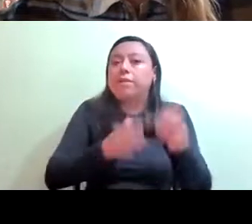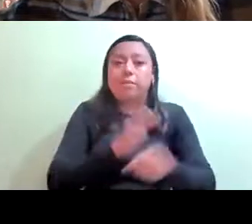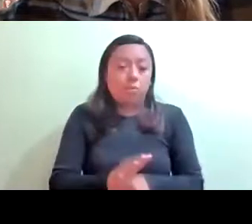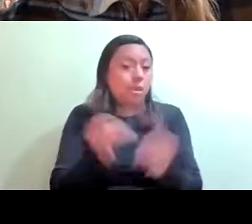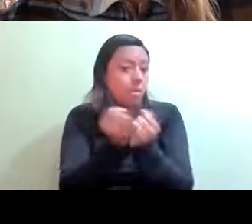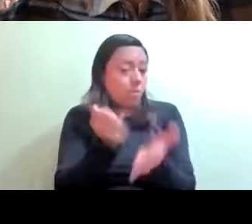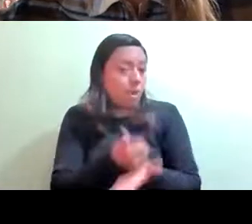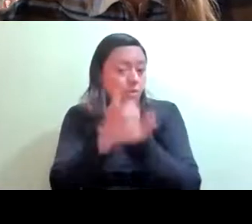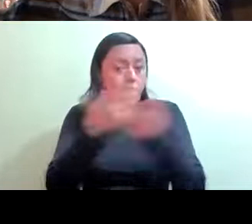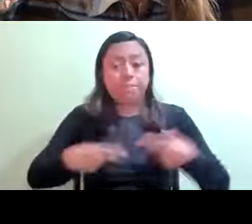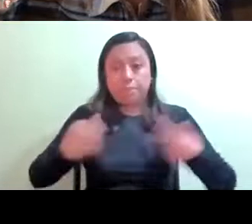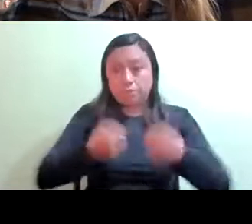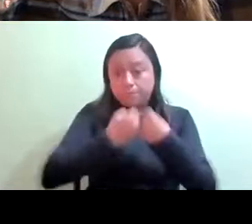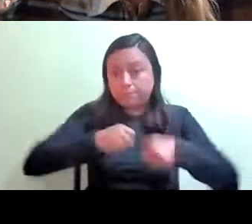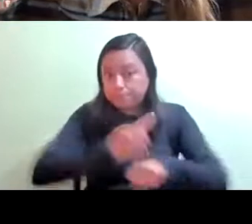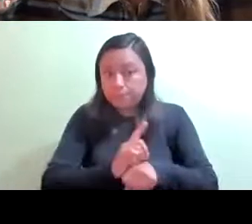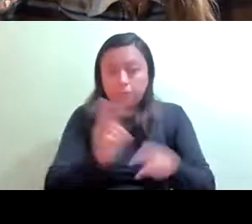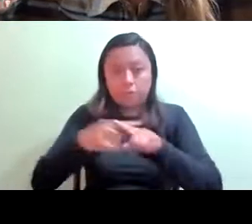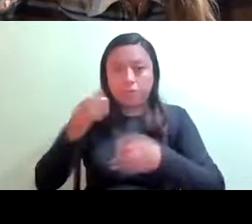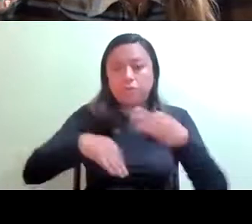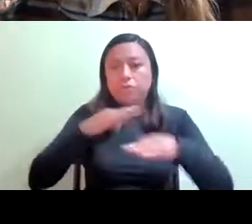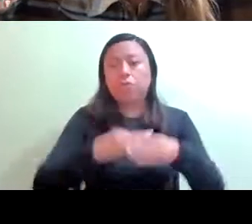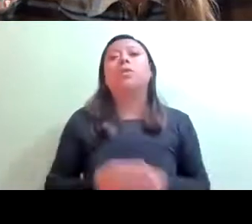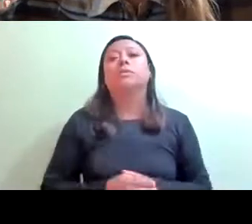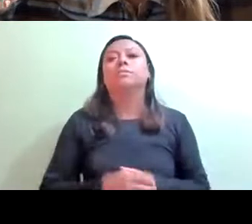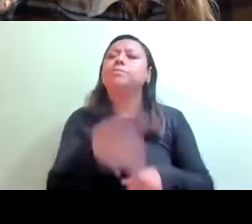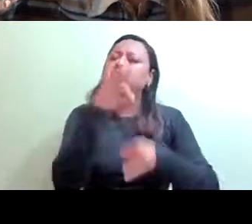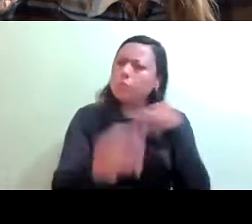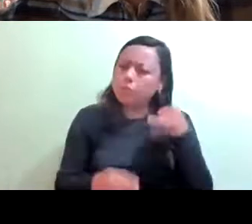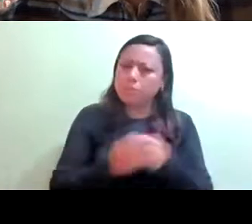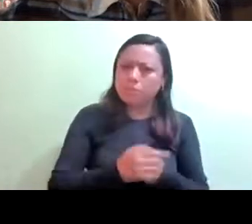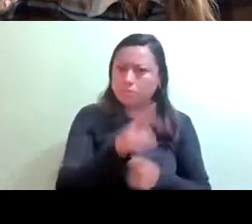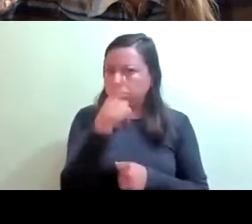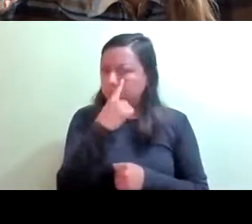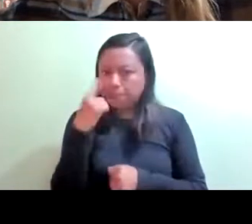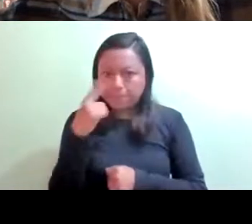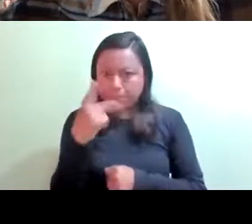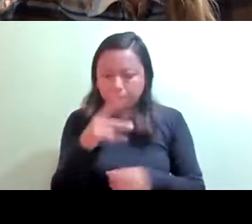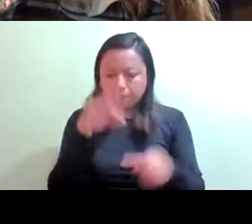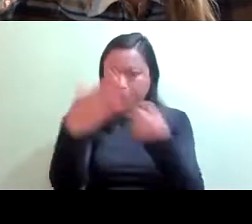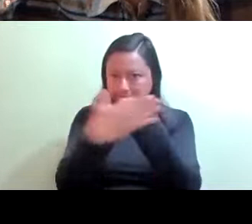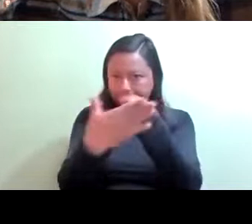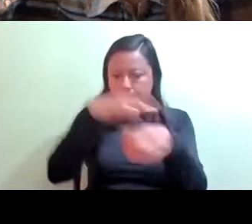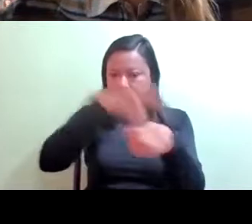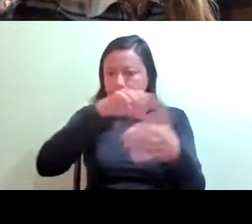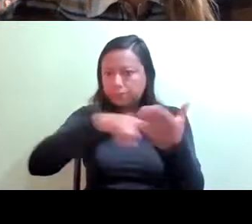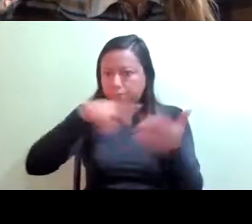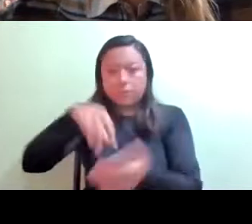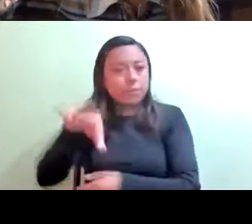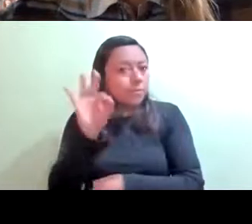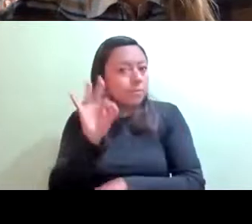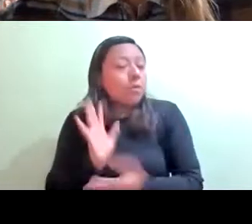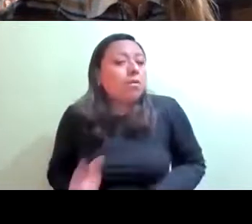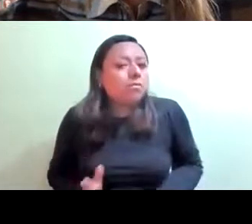la violencia en contra de la mujer. Finalmente, a su parecer en las próximas elecciones, ¿cómo se está coordinando